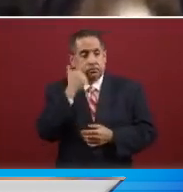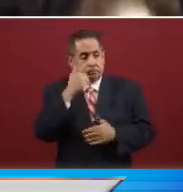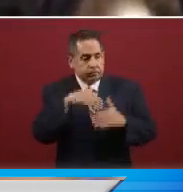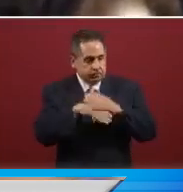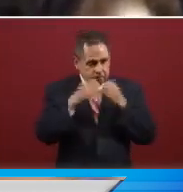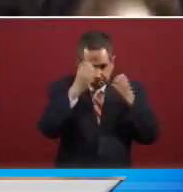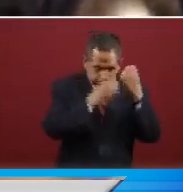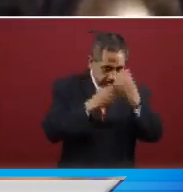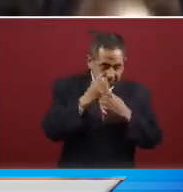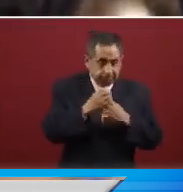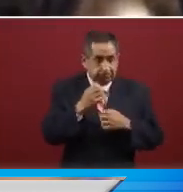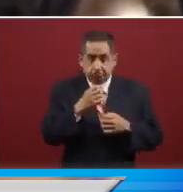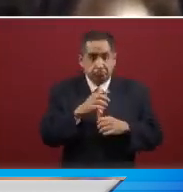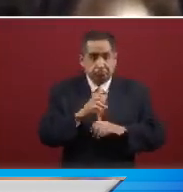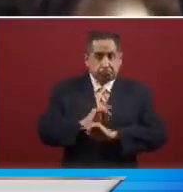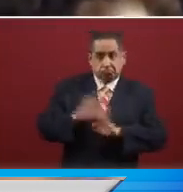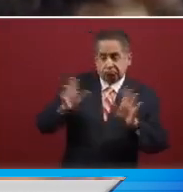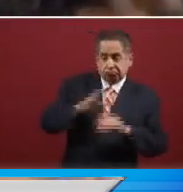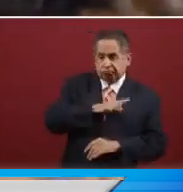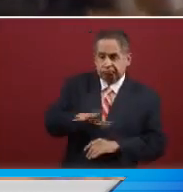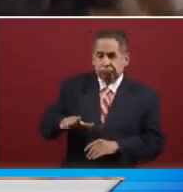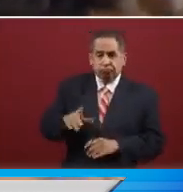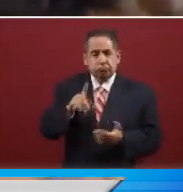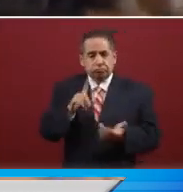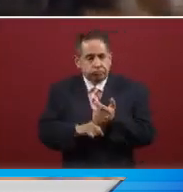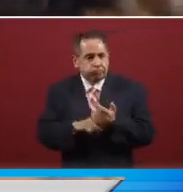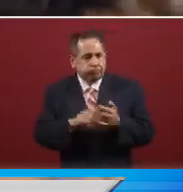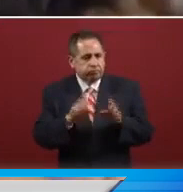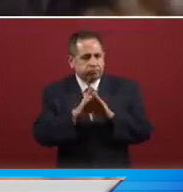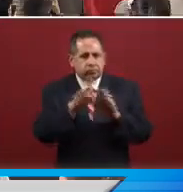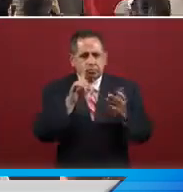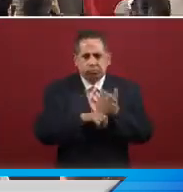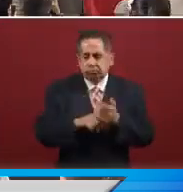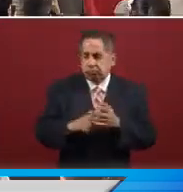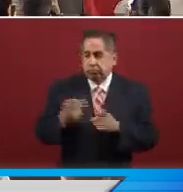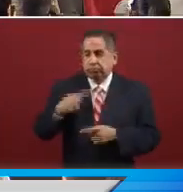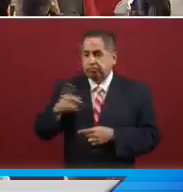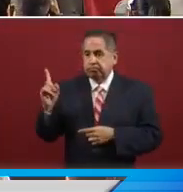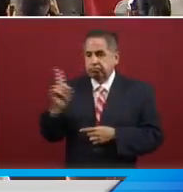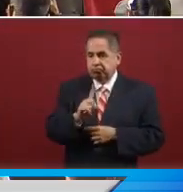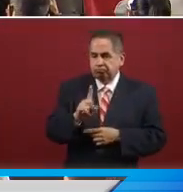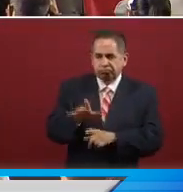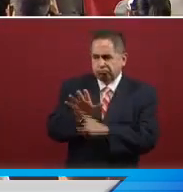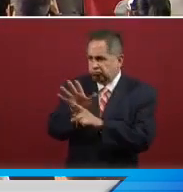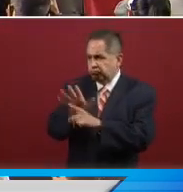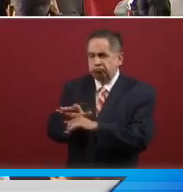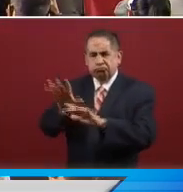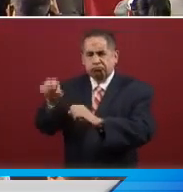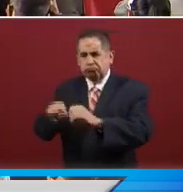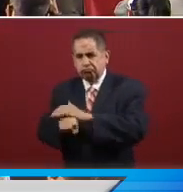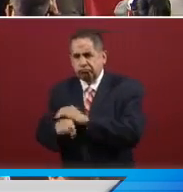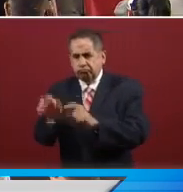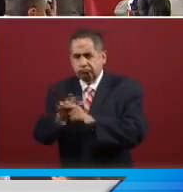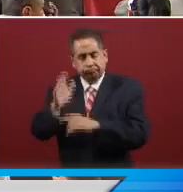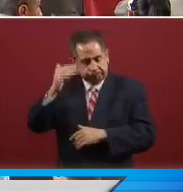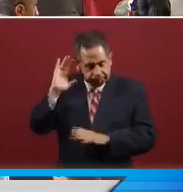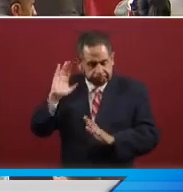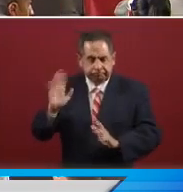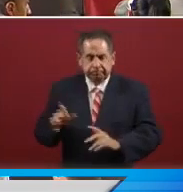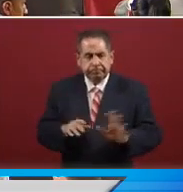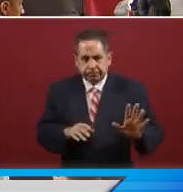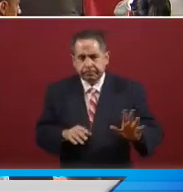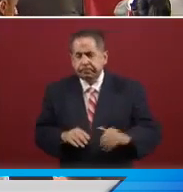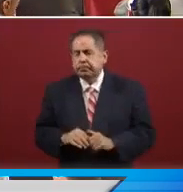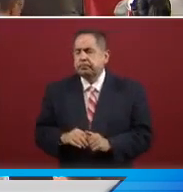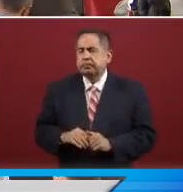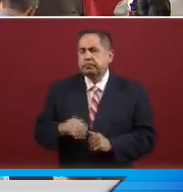ENER, CRE y Profeco. Se pone en marcha el procedimiento a las 5 gasolineras que impidieron la revisión de la Profeco, en donde Pemex dejará de vender